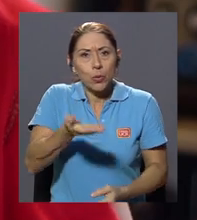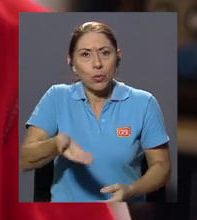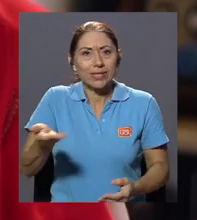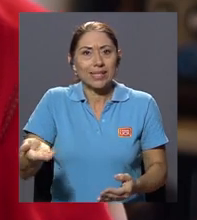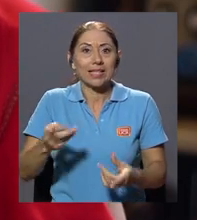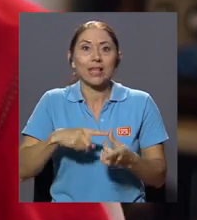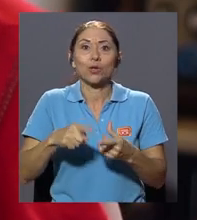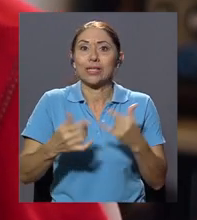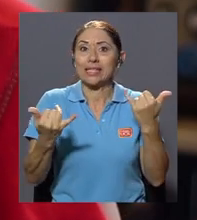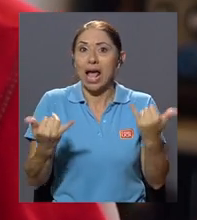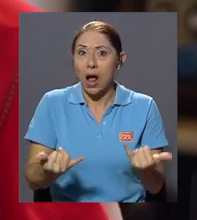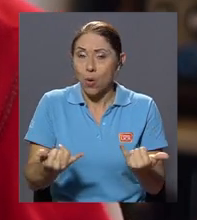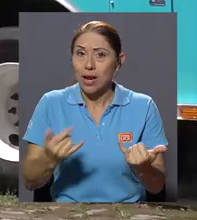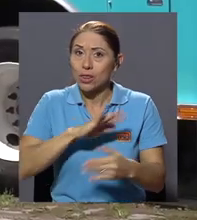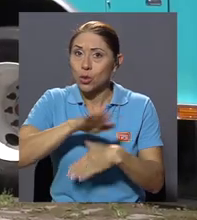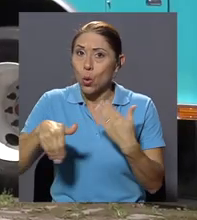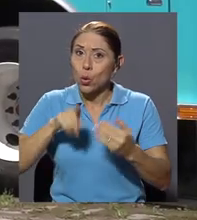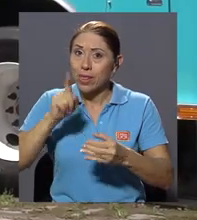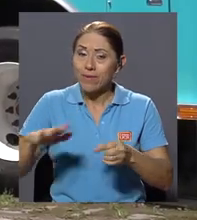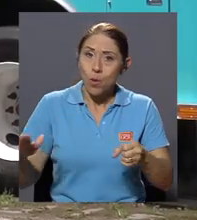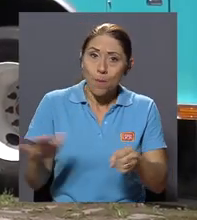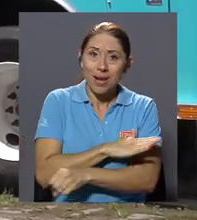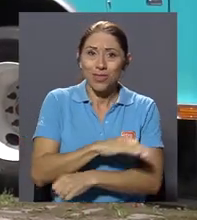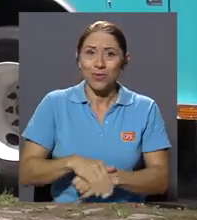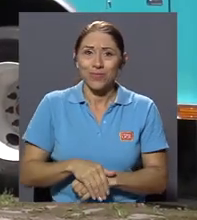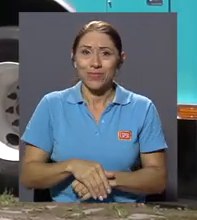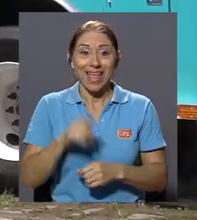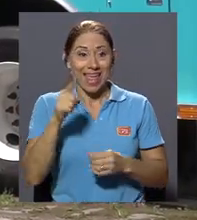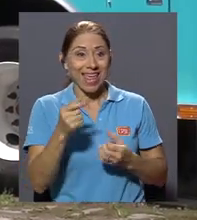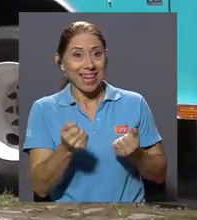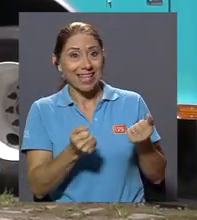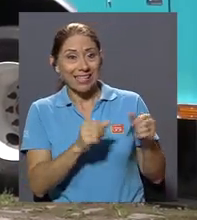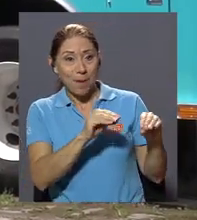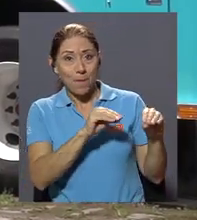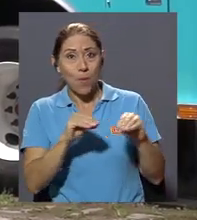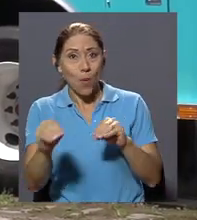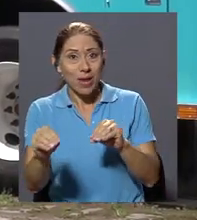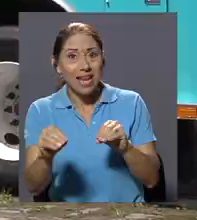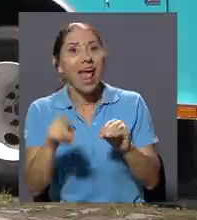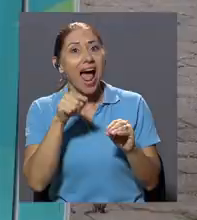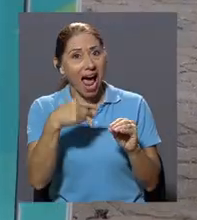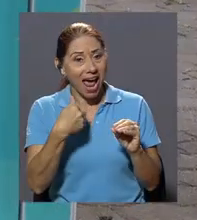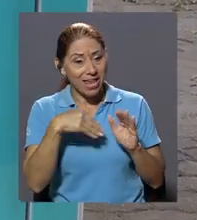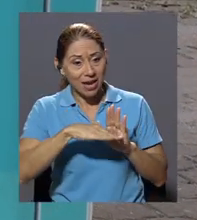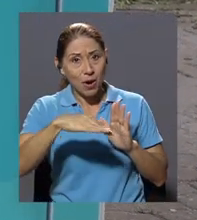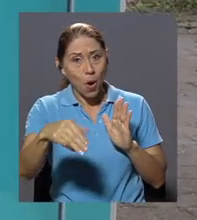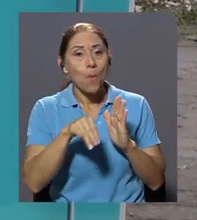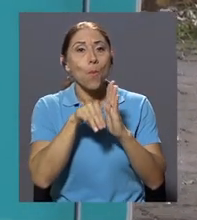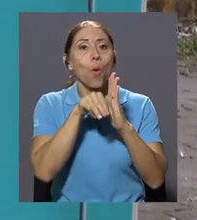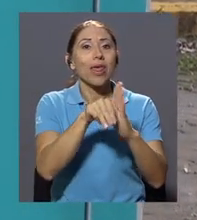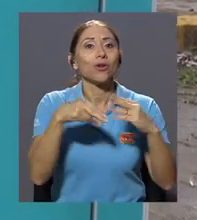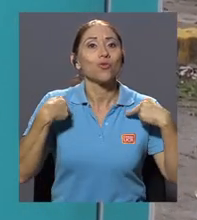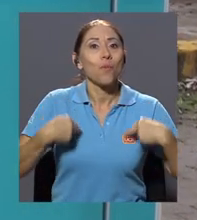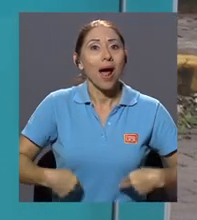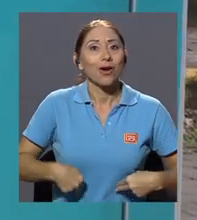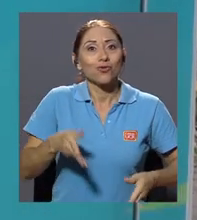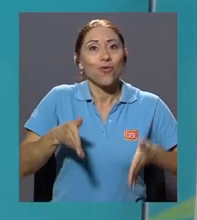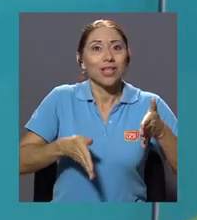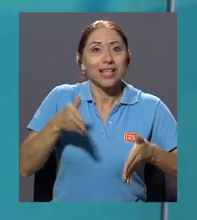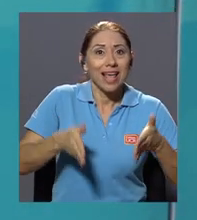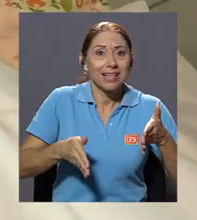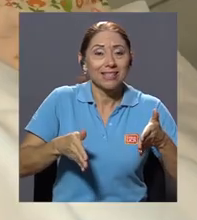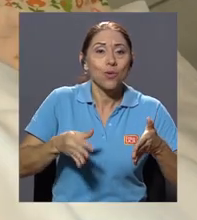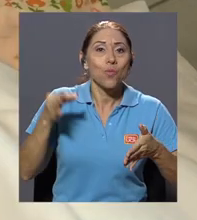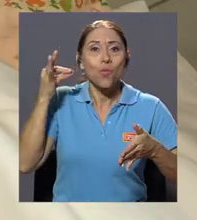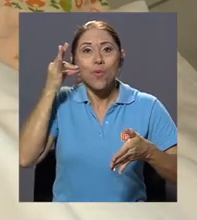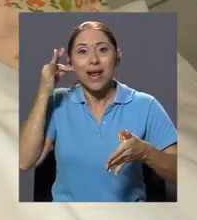debe ser todo muy completo. En la camilla de esta móvil hay modelos humanos robotizados de niños, adultos y mujeres